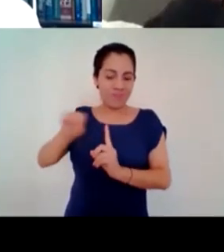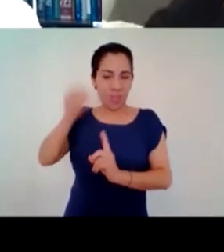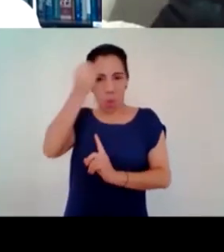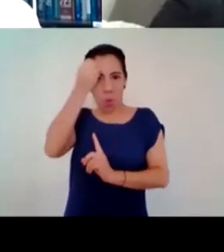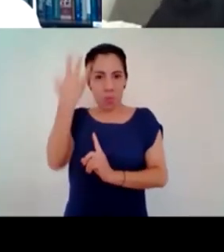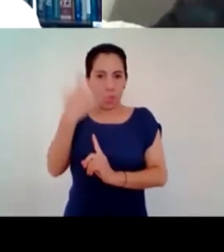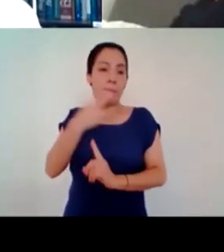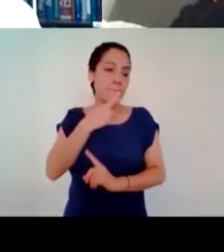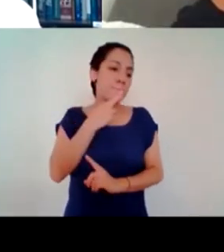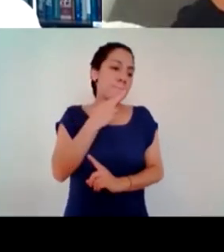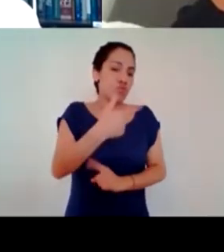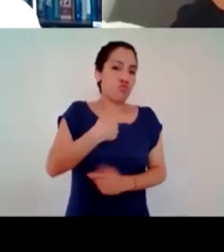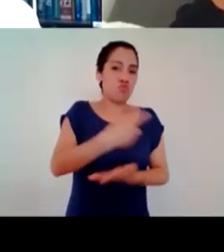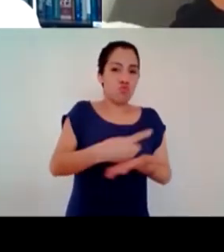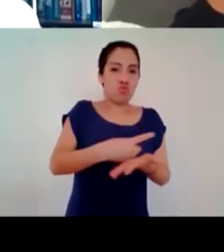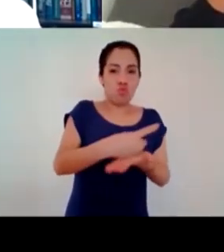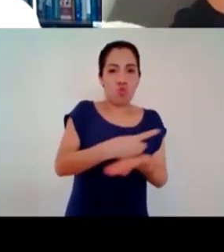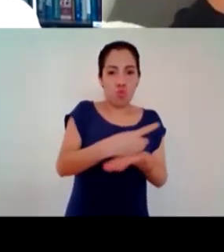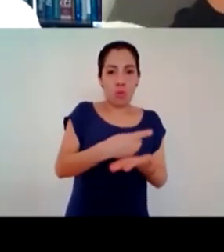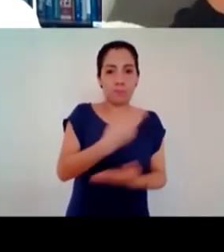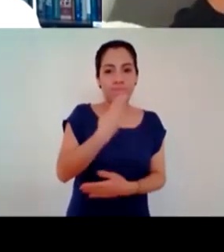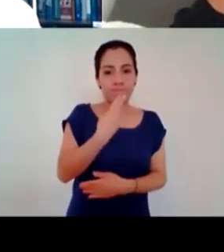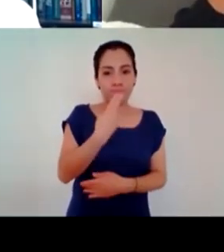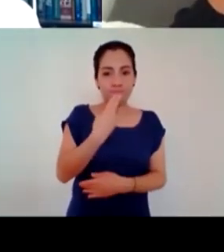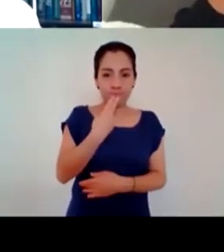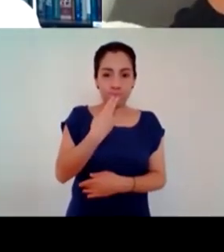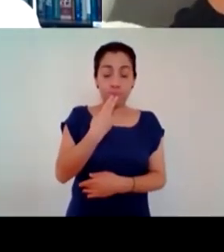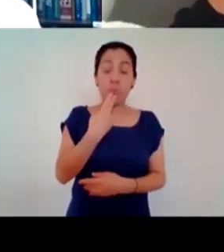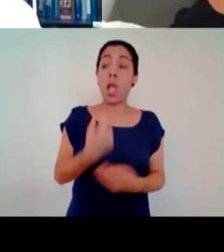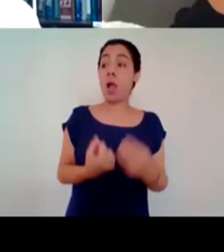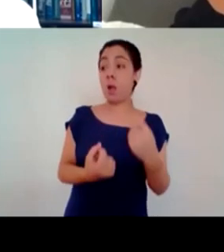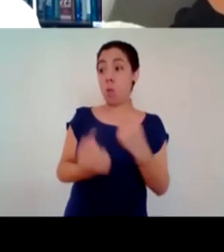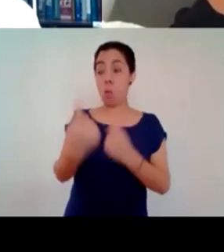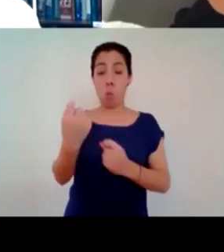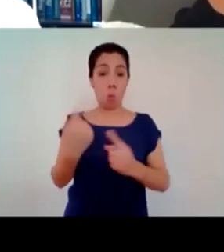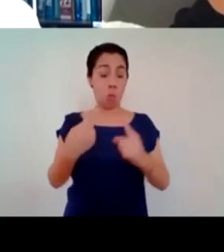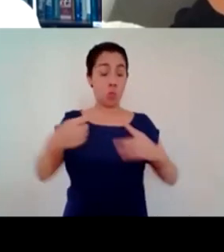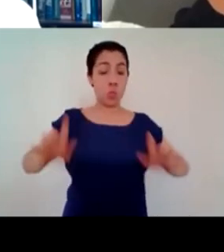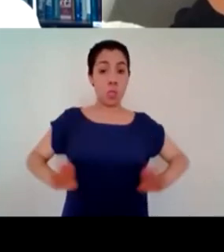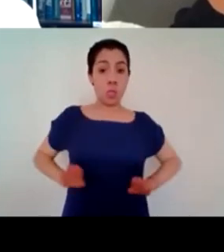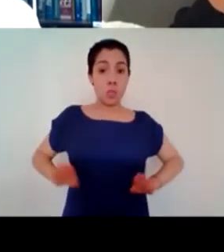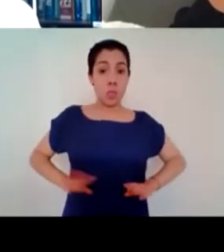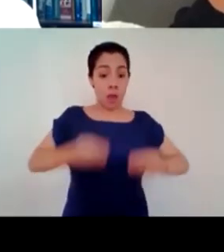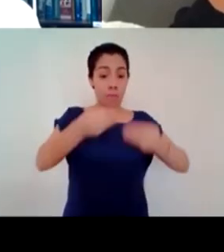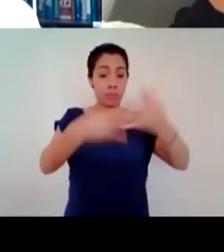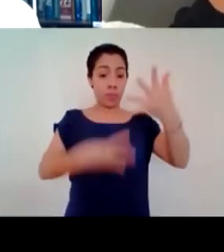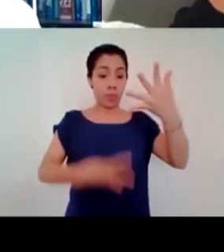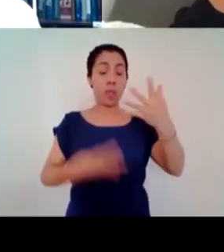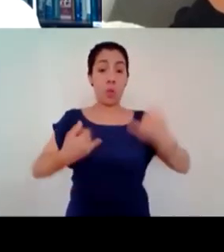Algunas características que les quiero compartir de los jóvenes con los cuales nosotros trabajamos,